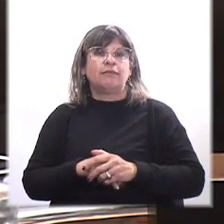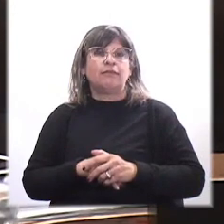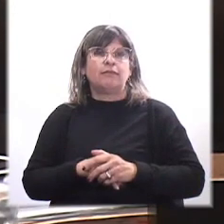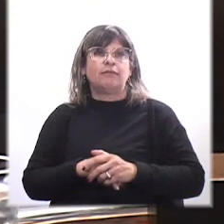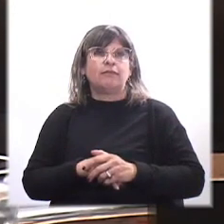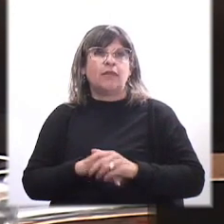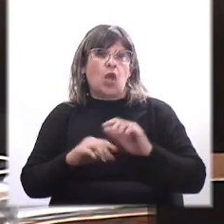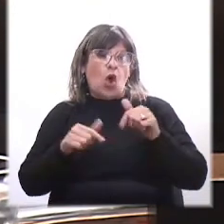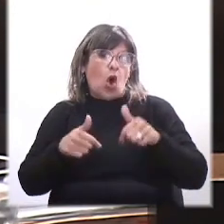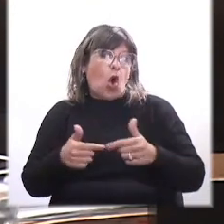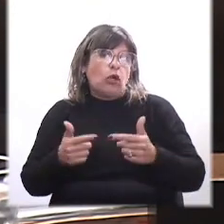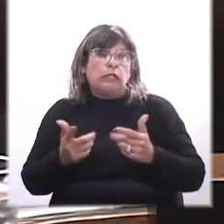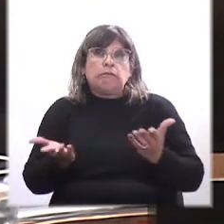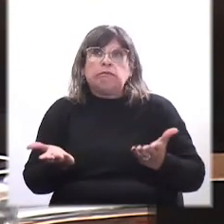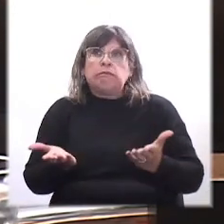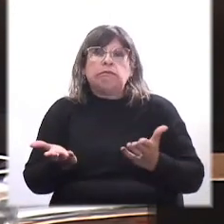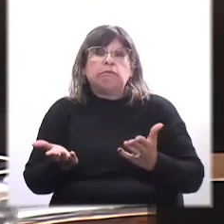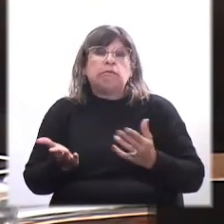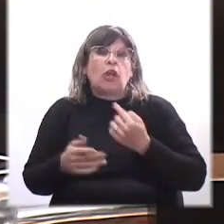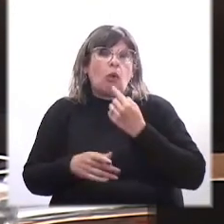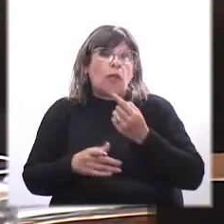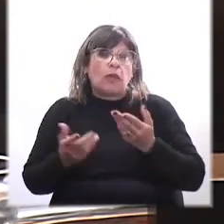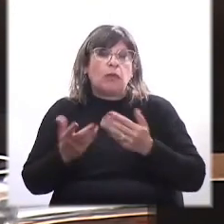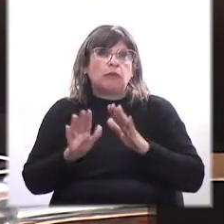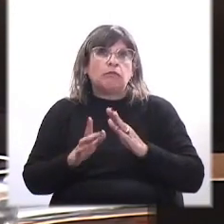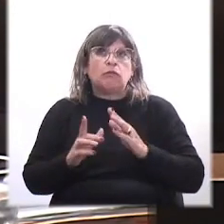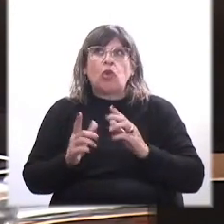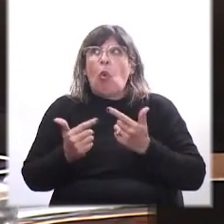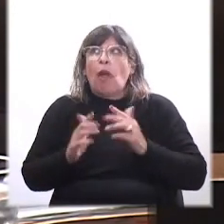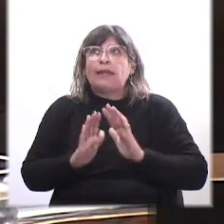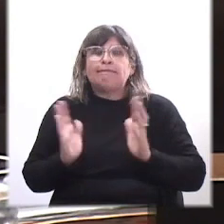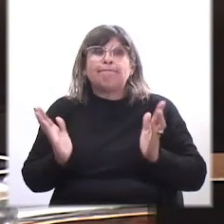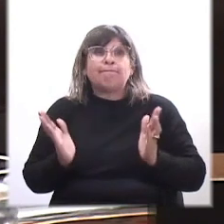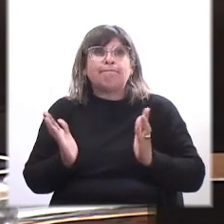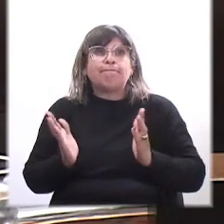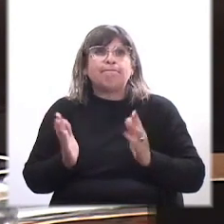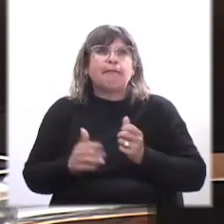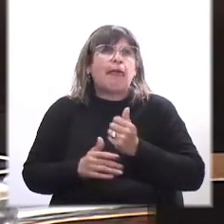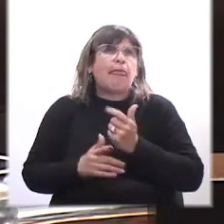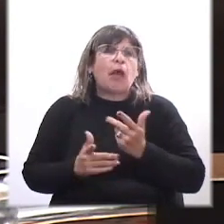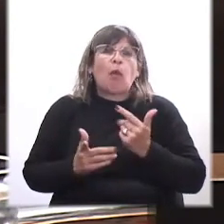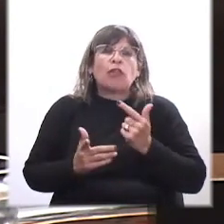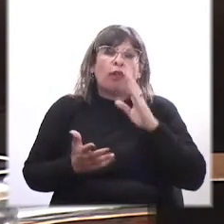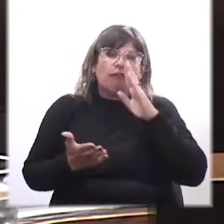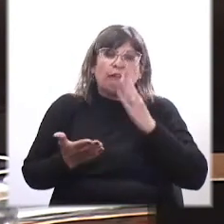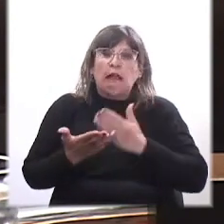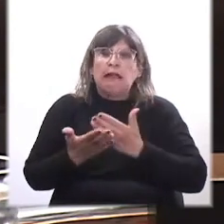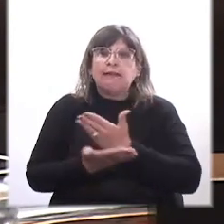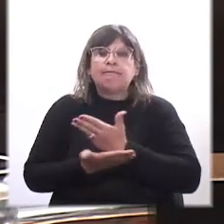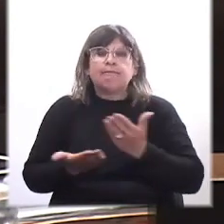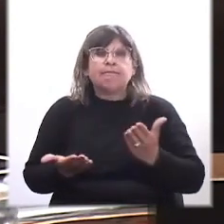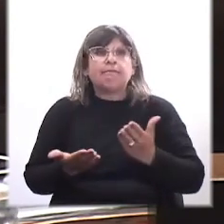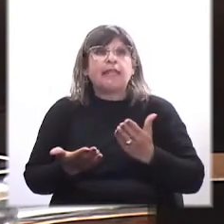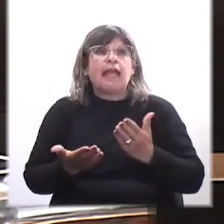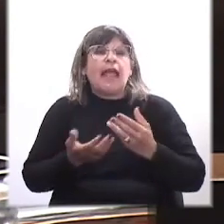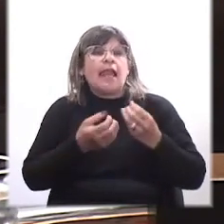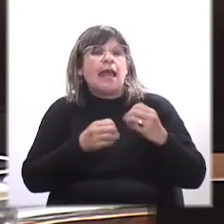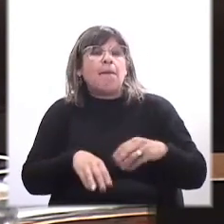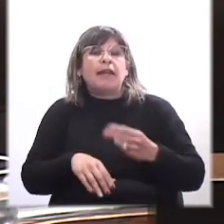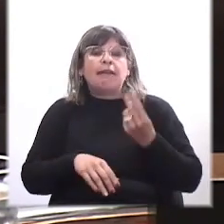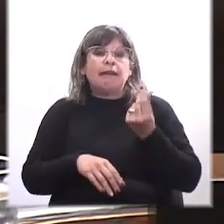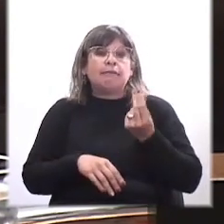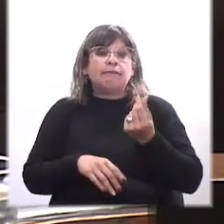Hoy a ciencia cierta, como lo decíamos al inicio, no tenemos de cuánto va a terminar siendo la pérdida